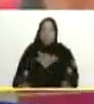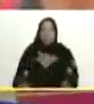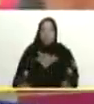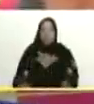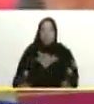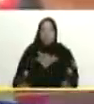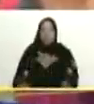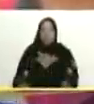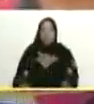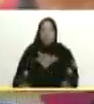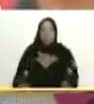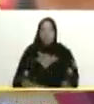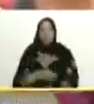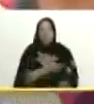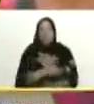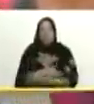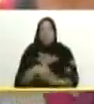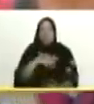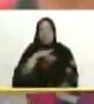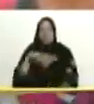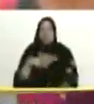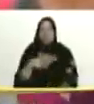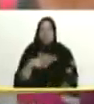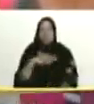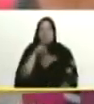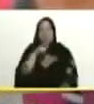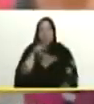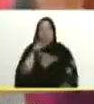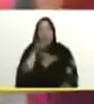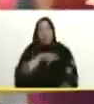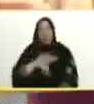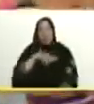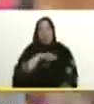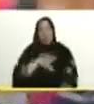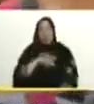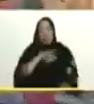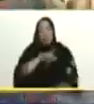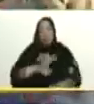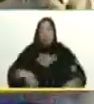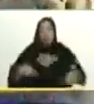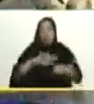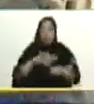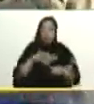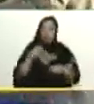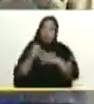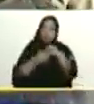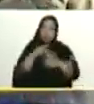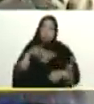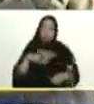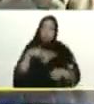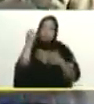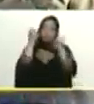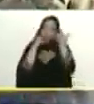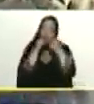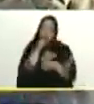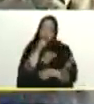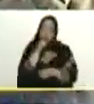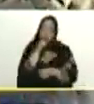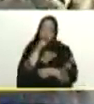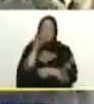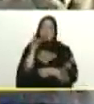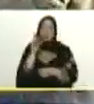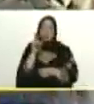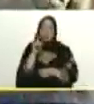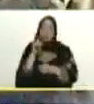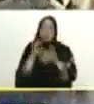Vamos rumbo a 1 millón de milicianos con un arma, una misión y un lugar. Así va a ser, mi comandante. Lo segundo,